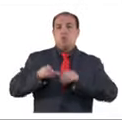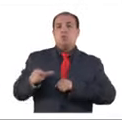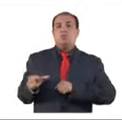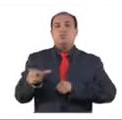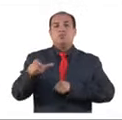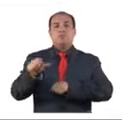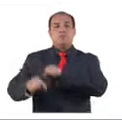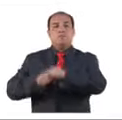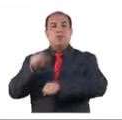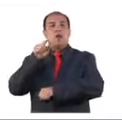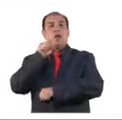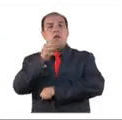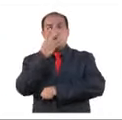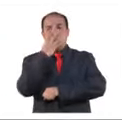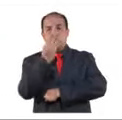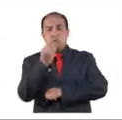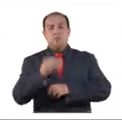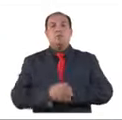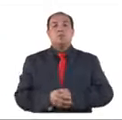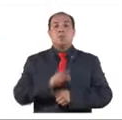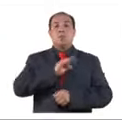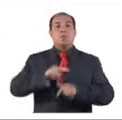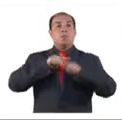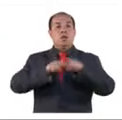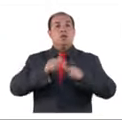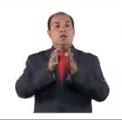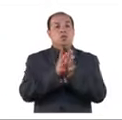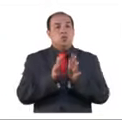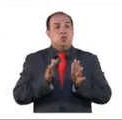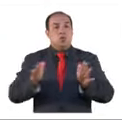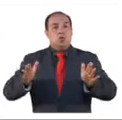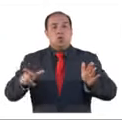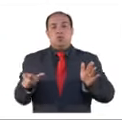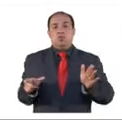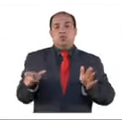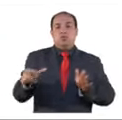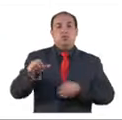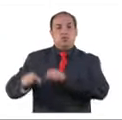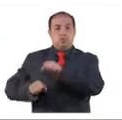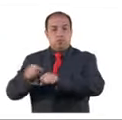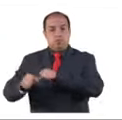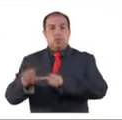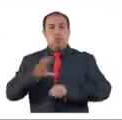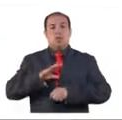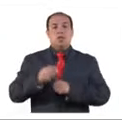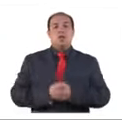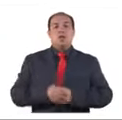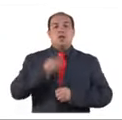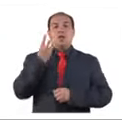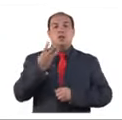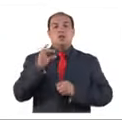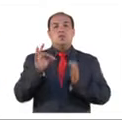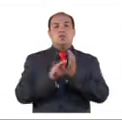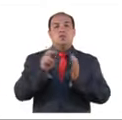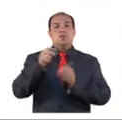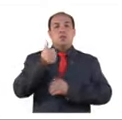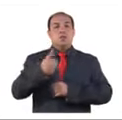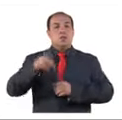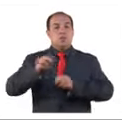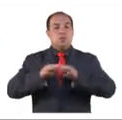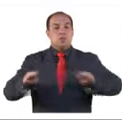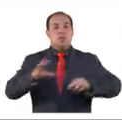que permite continuar la extensión que ya existe en la ciclovía. Son 3.36 kilómetros, lleva